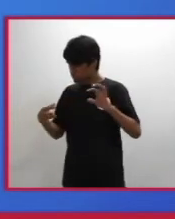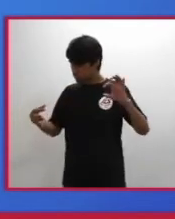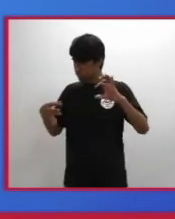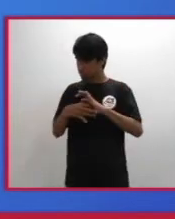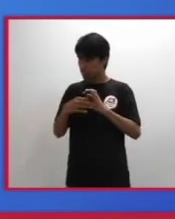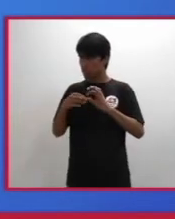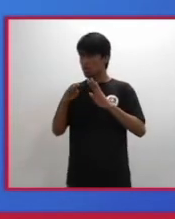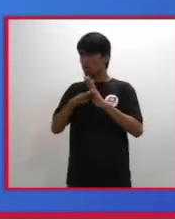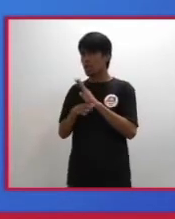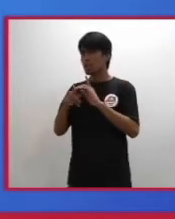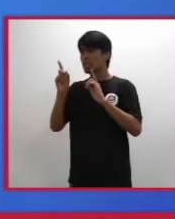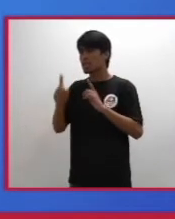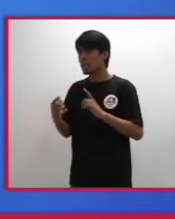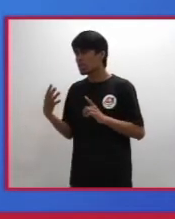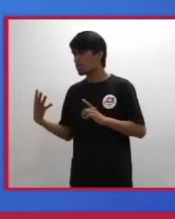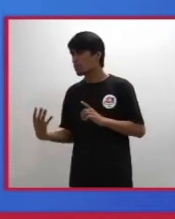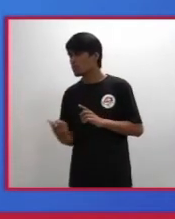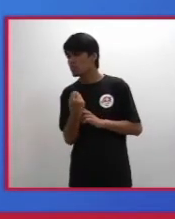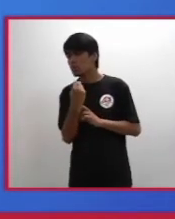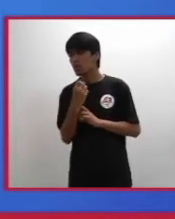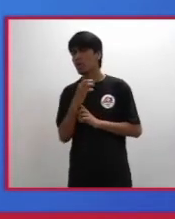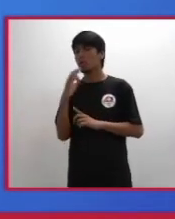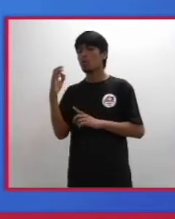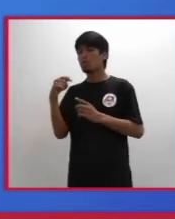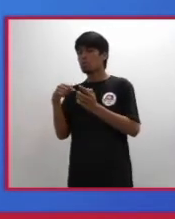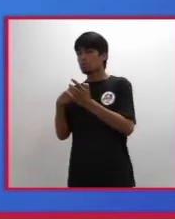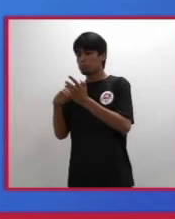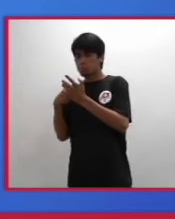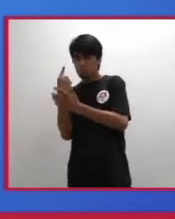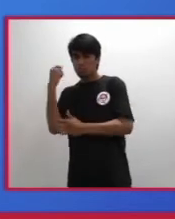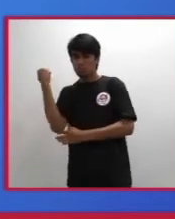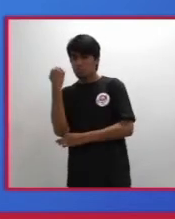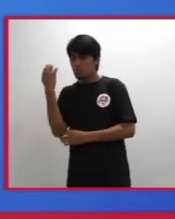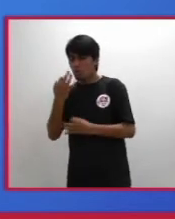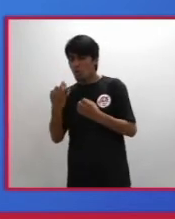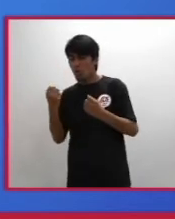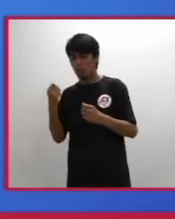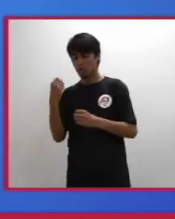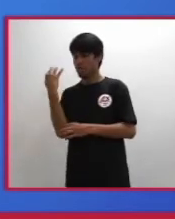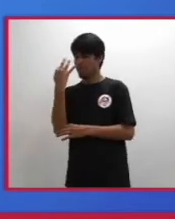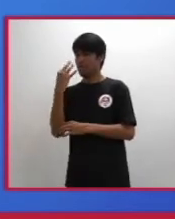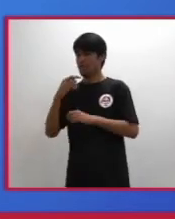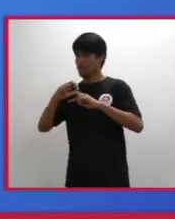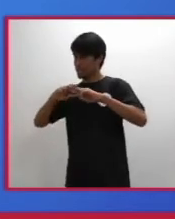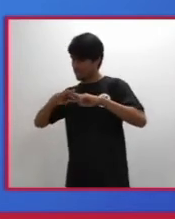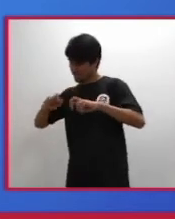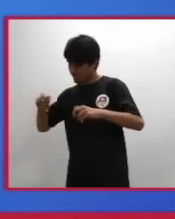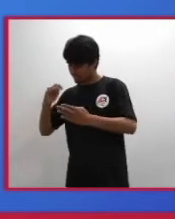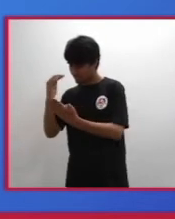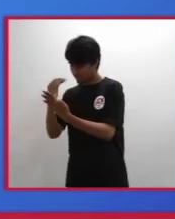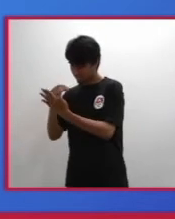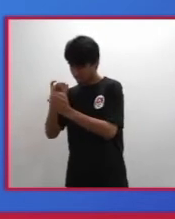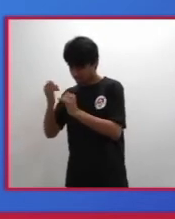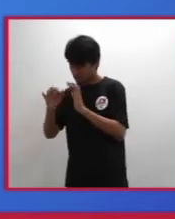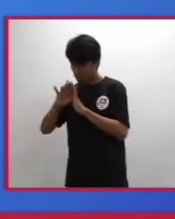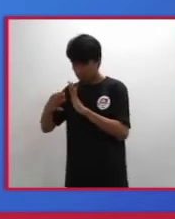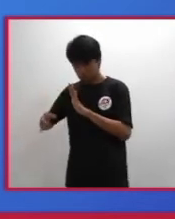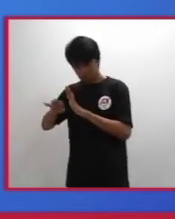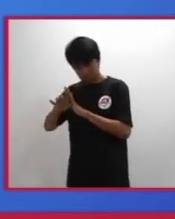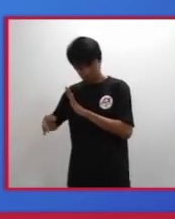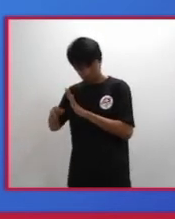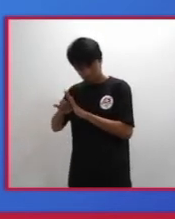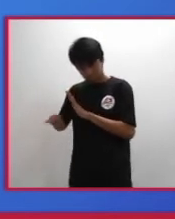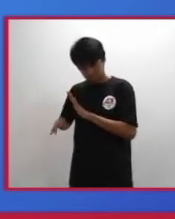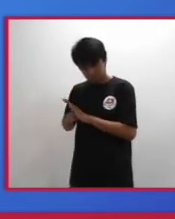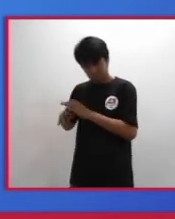obra. Eso es lo que primeramente tenemos que analizar, ¿verdad? Y muchas veces analizando